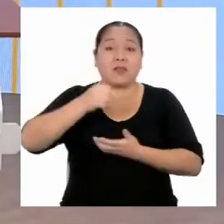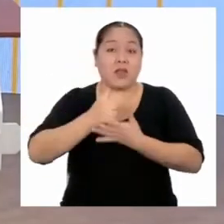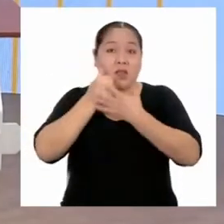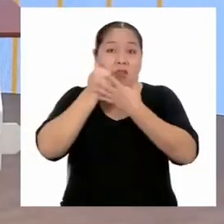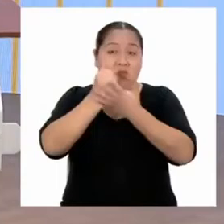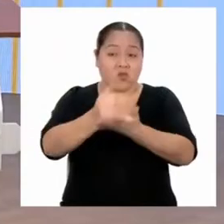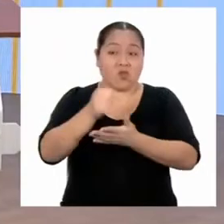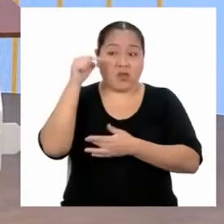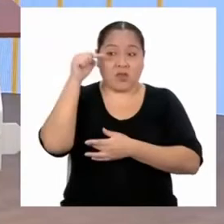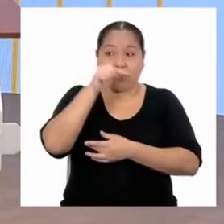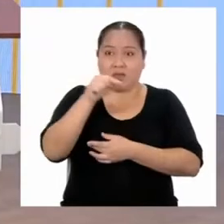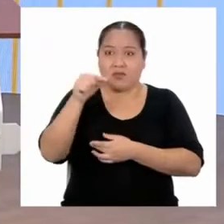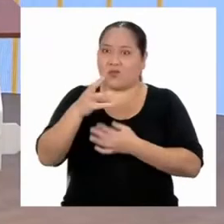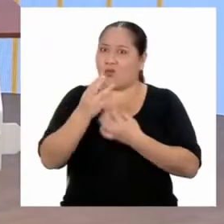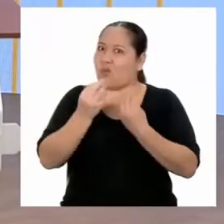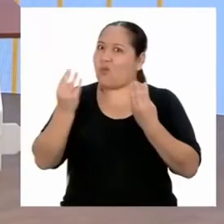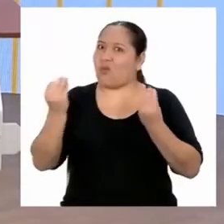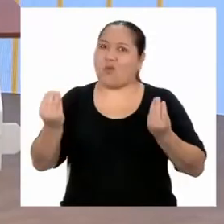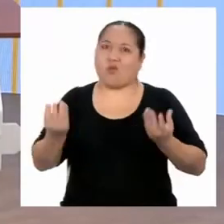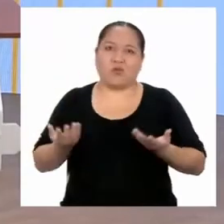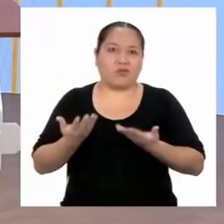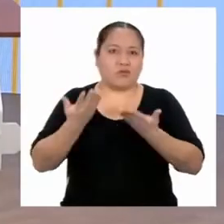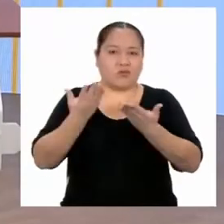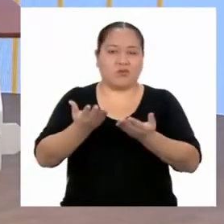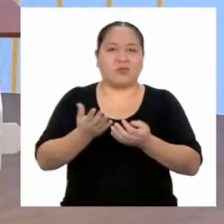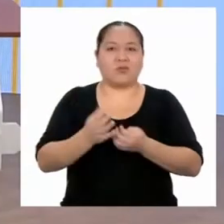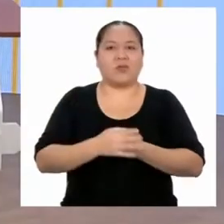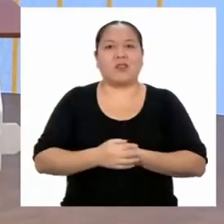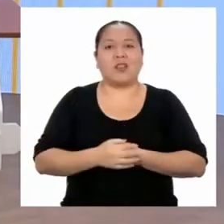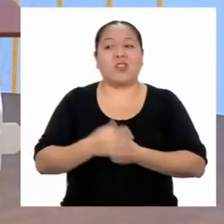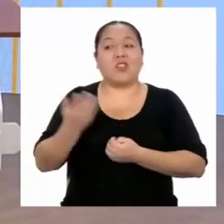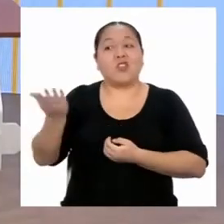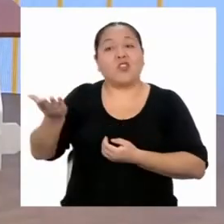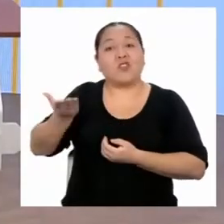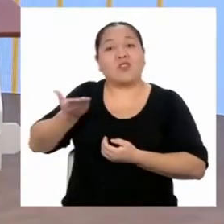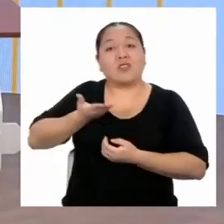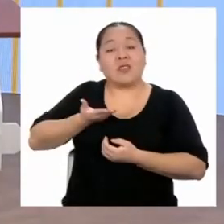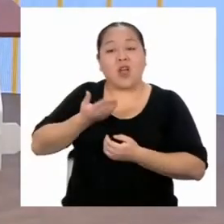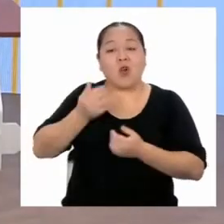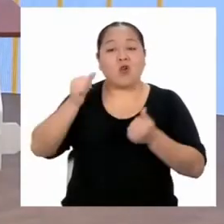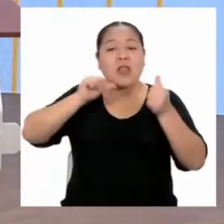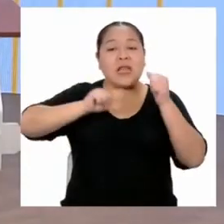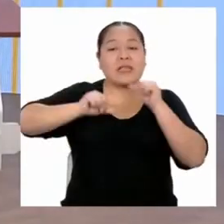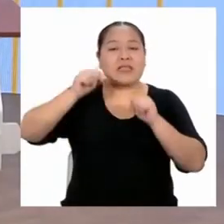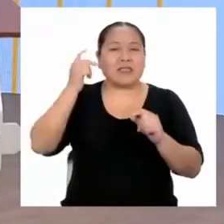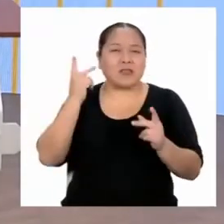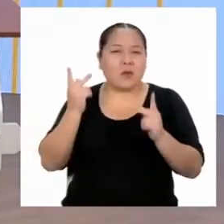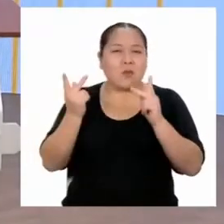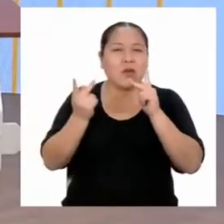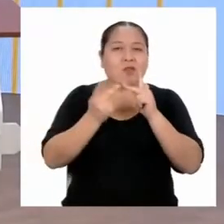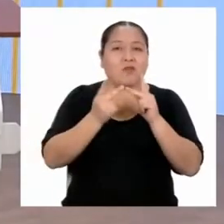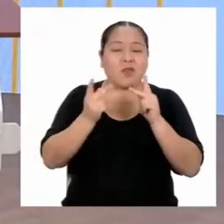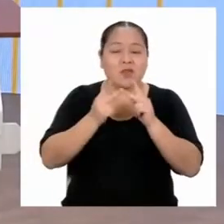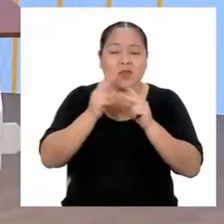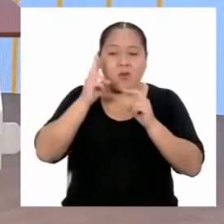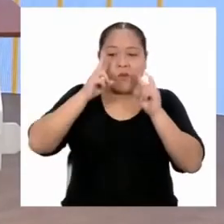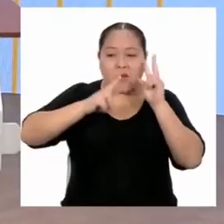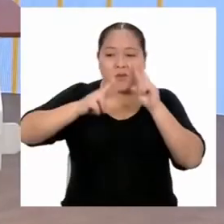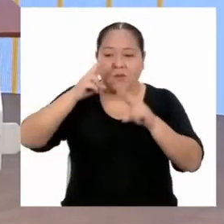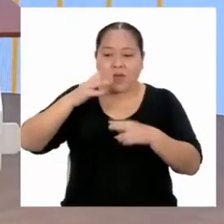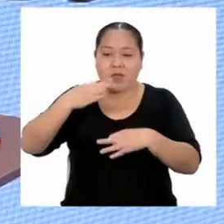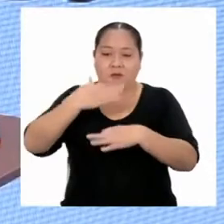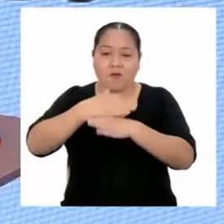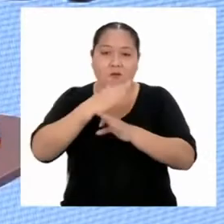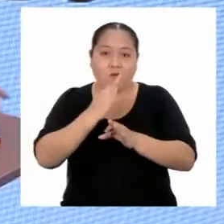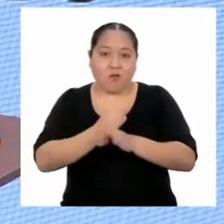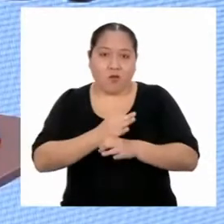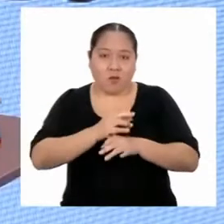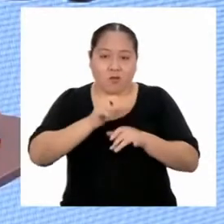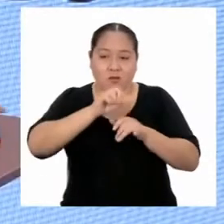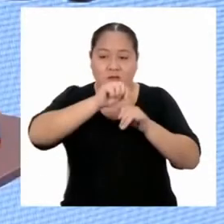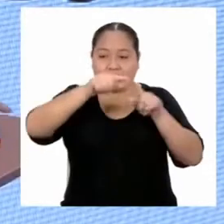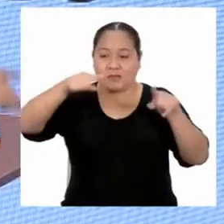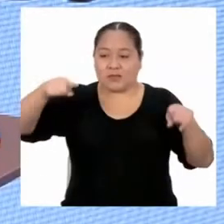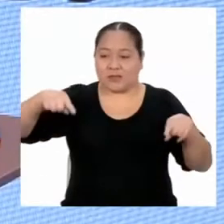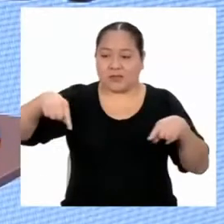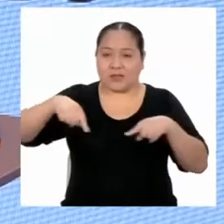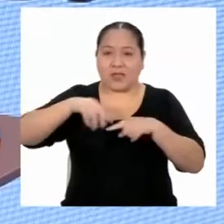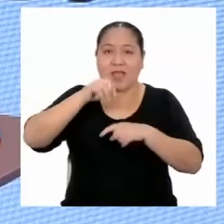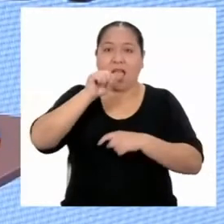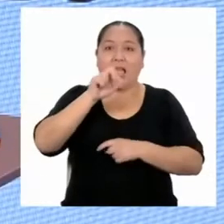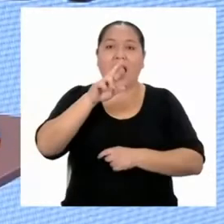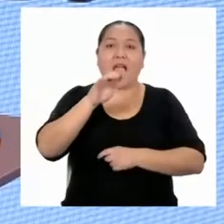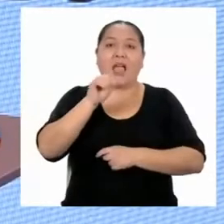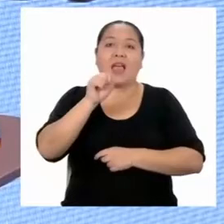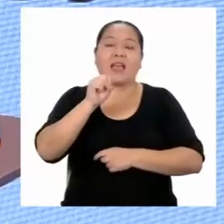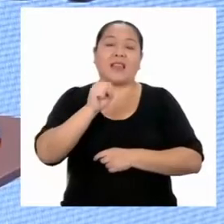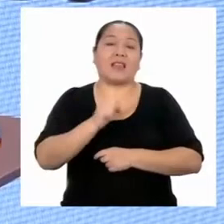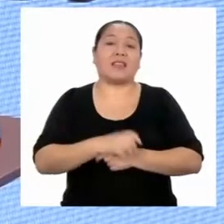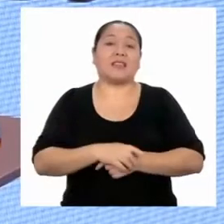y mucho más, porque nos proporciona una ciencia exacta para calcular las medidas de formas y áreas. Incluso más, no solo